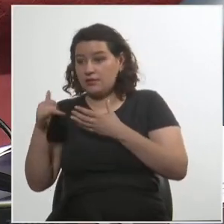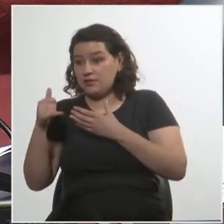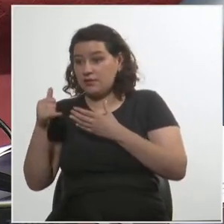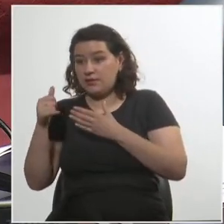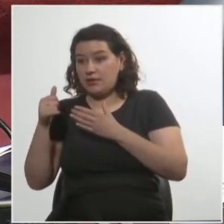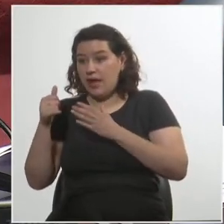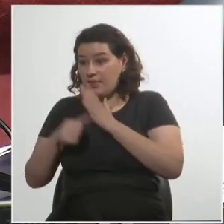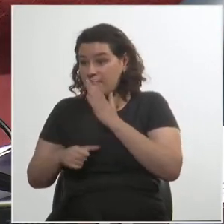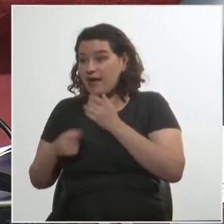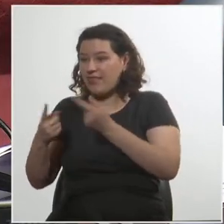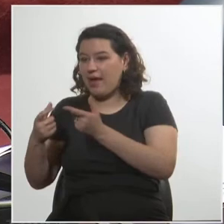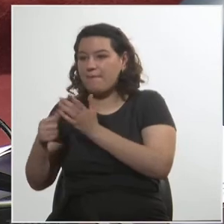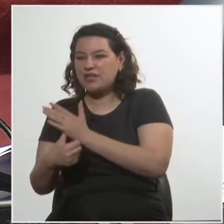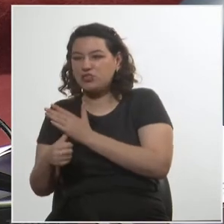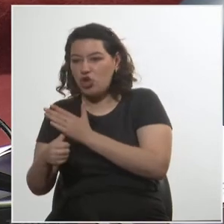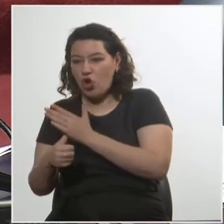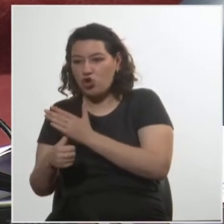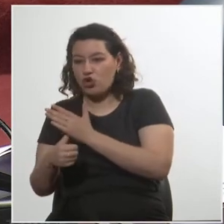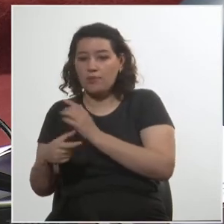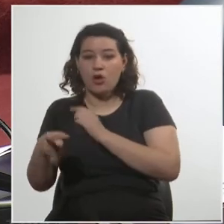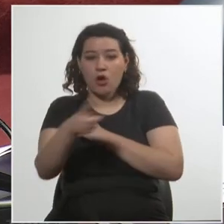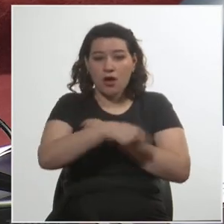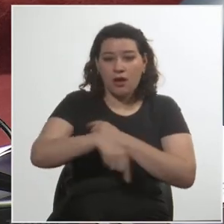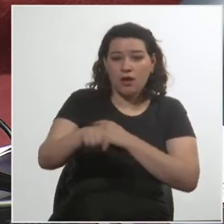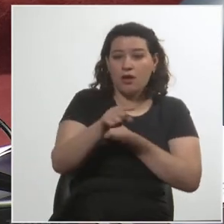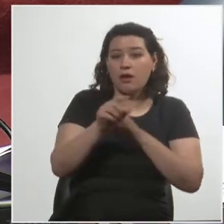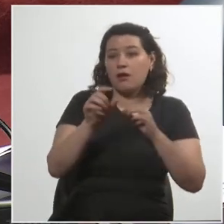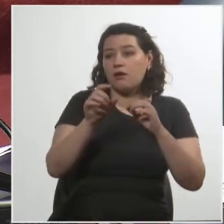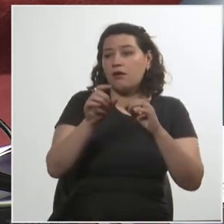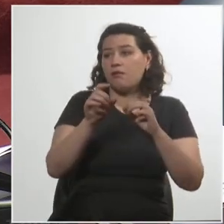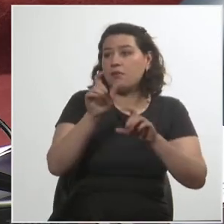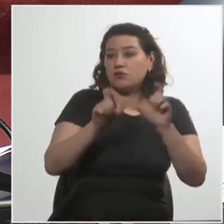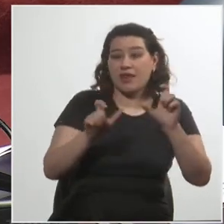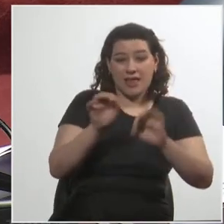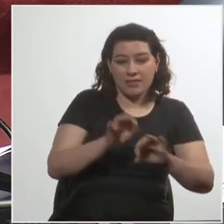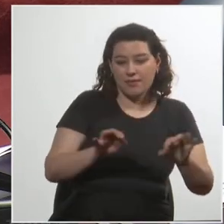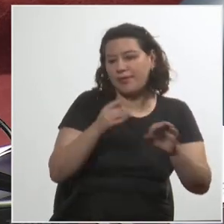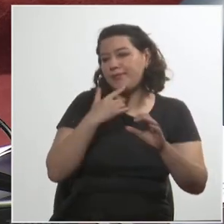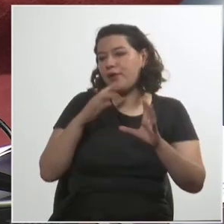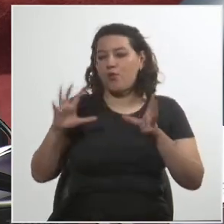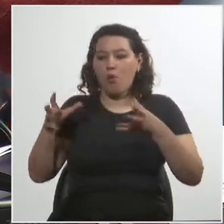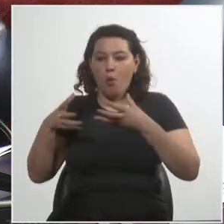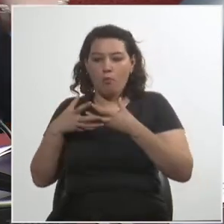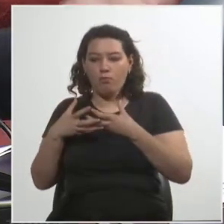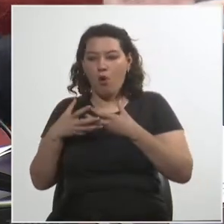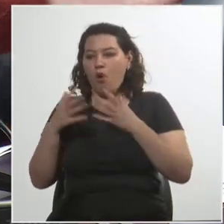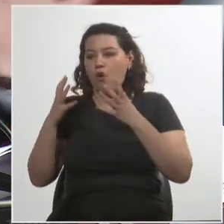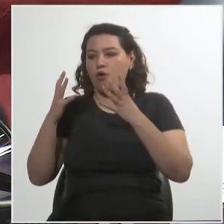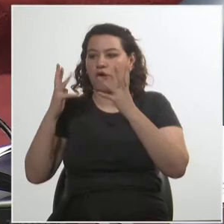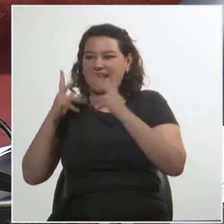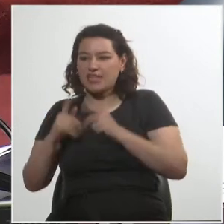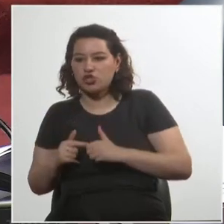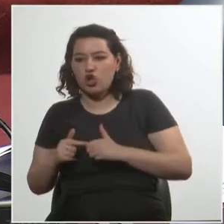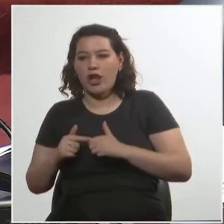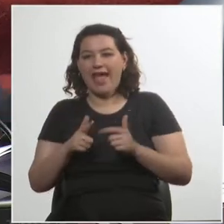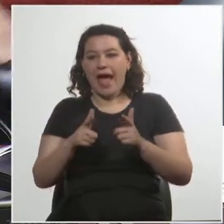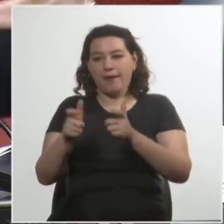mientras el estado repara aquellos que perteneciendo a movimientos armados